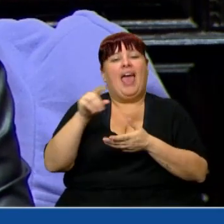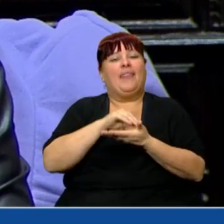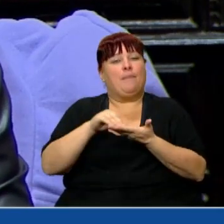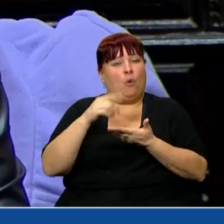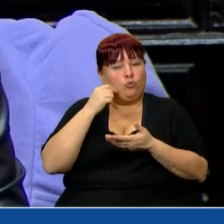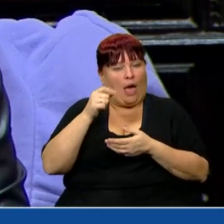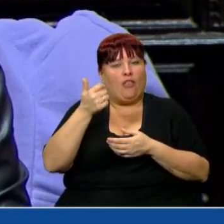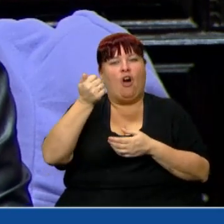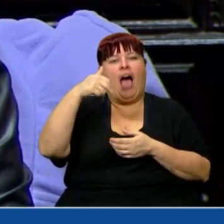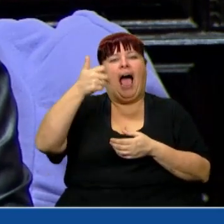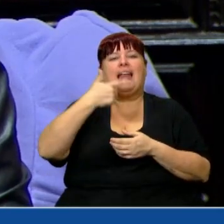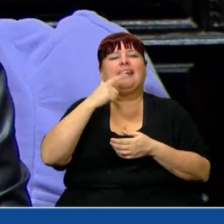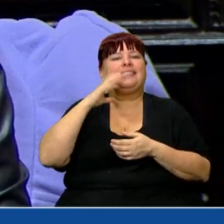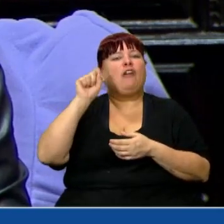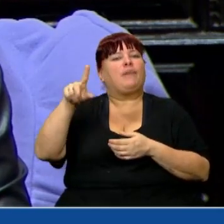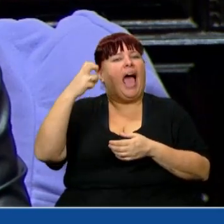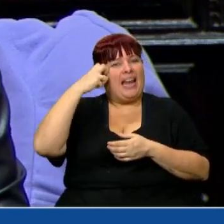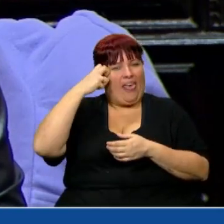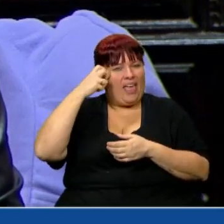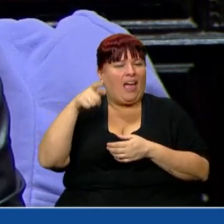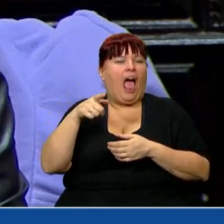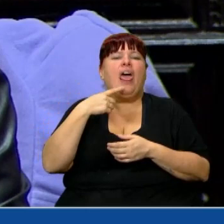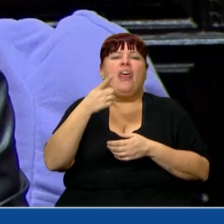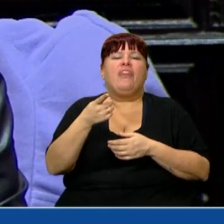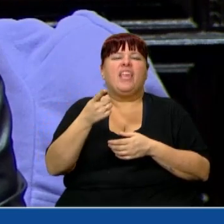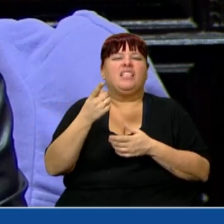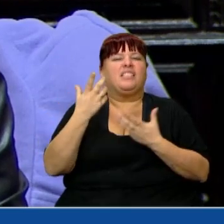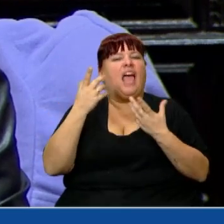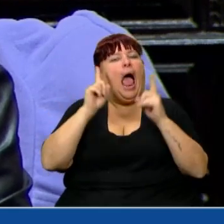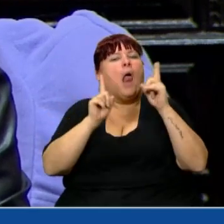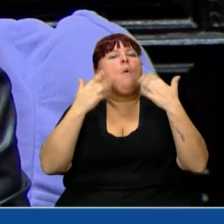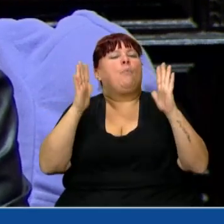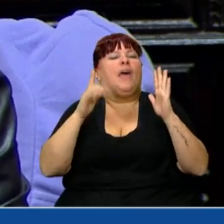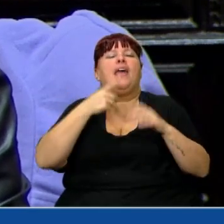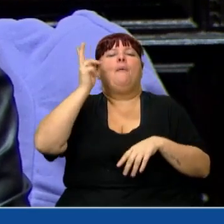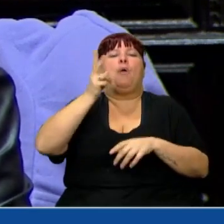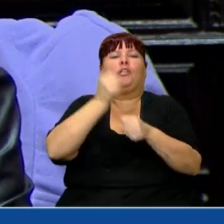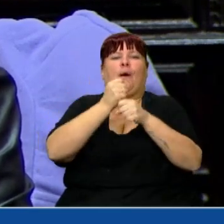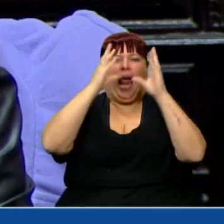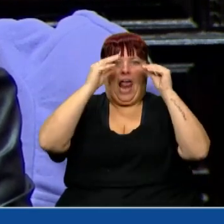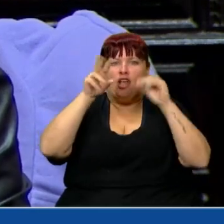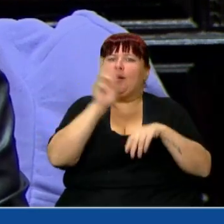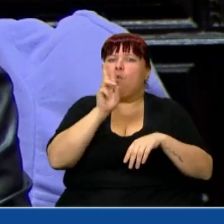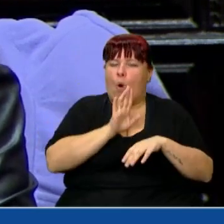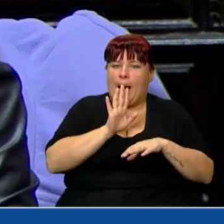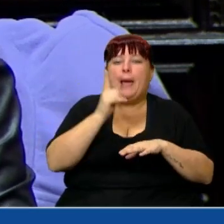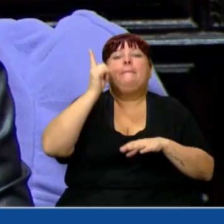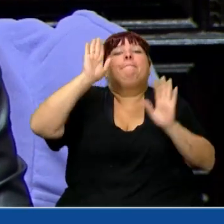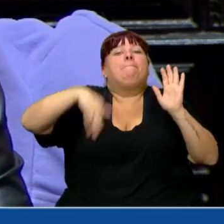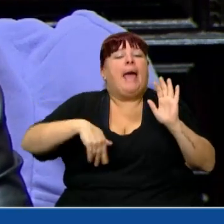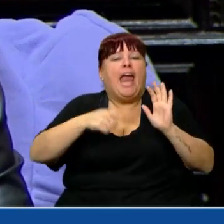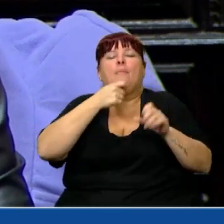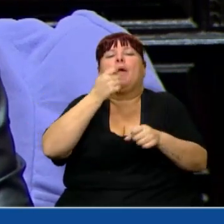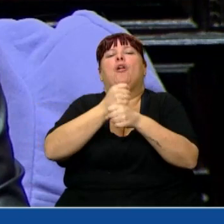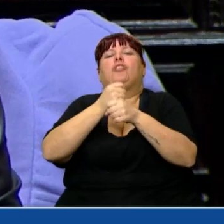diputado, Anastasi, de origen radical, decía que había excepciones, que había que prohibir el trabajo nocturno de mujeres, salvo en